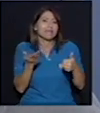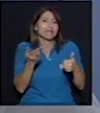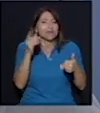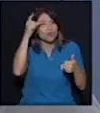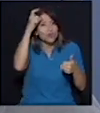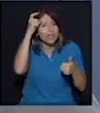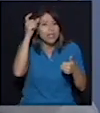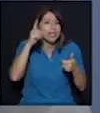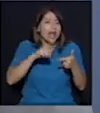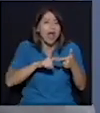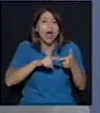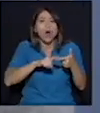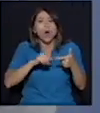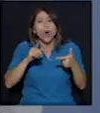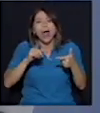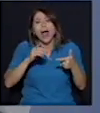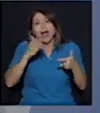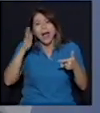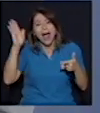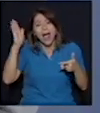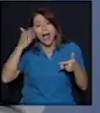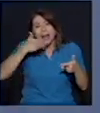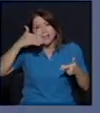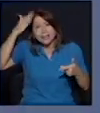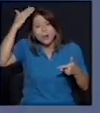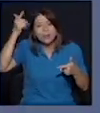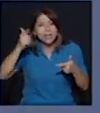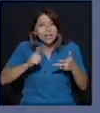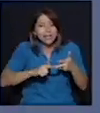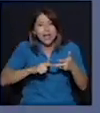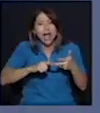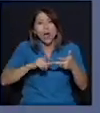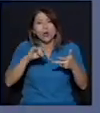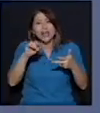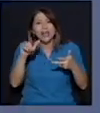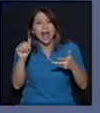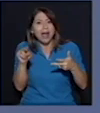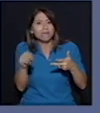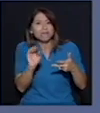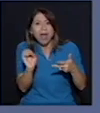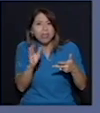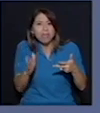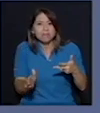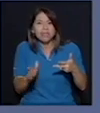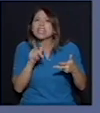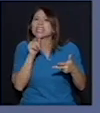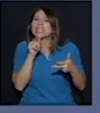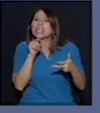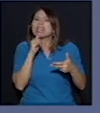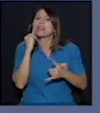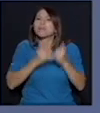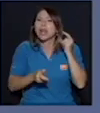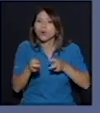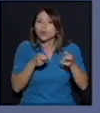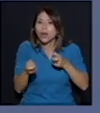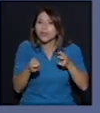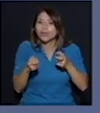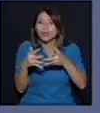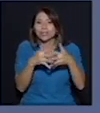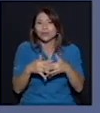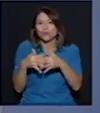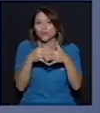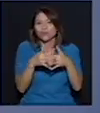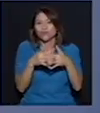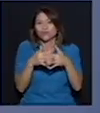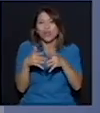ni lo controla Saudi Arabia, que es la otra potencia importante. Termina controlando los Estados Unidos al final. Las decisiones finales las toma Estados